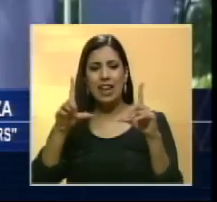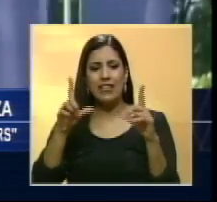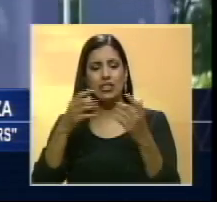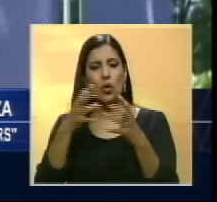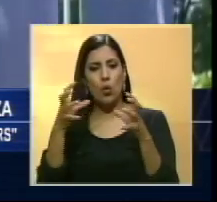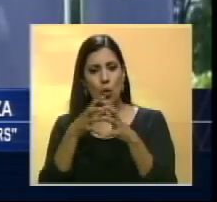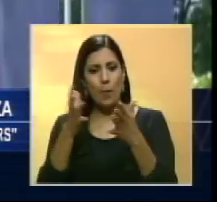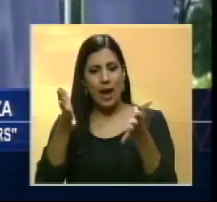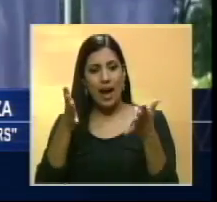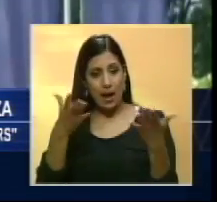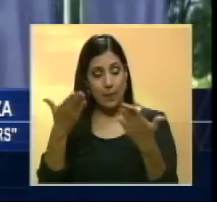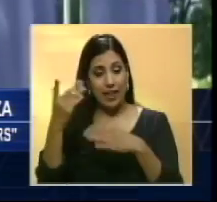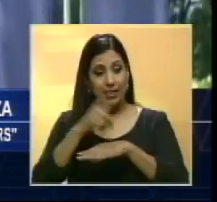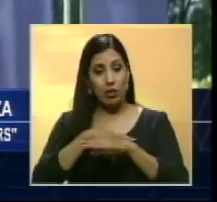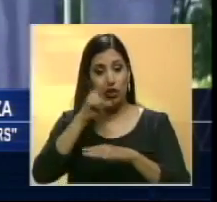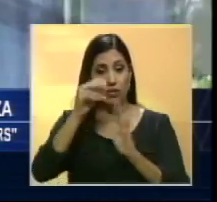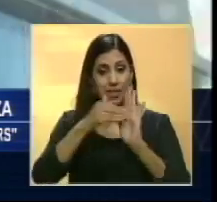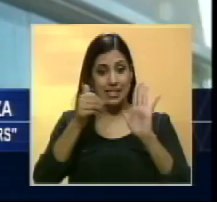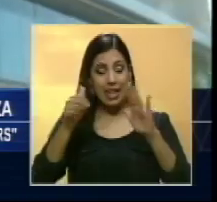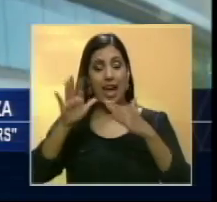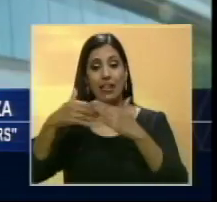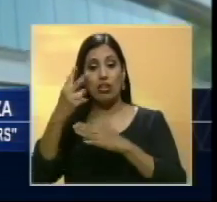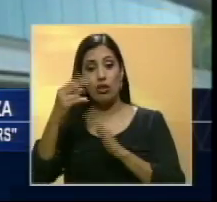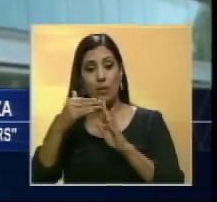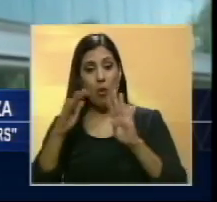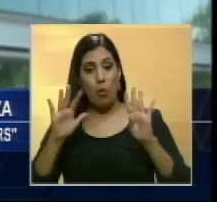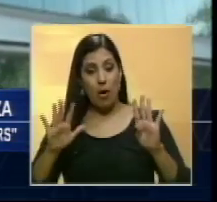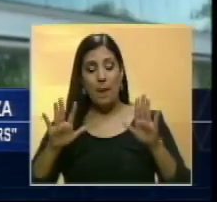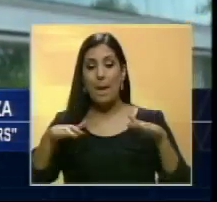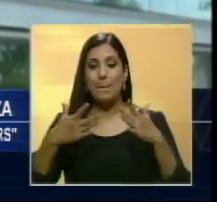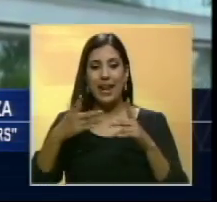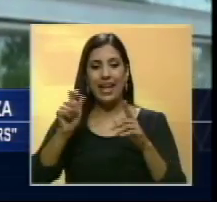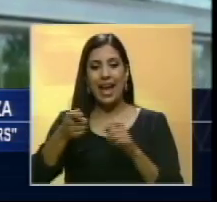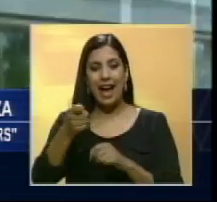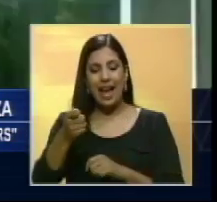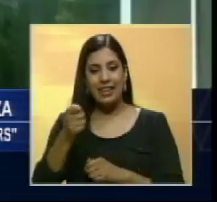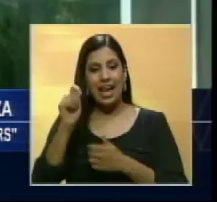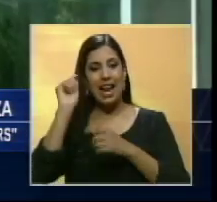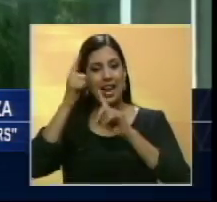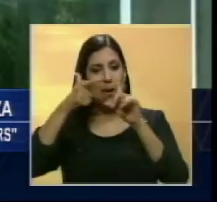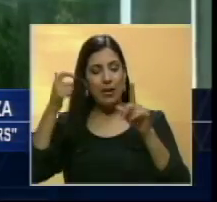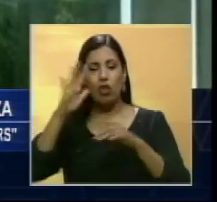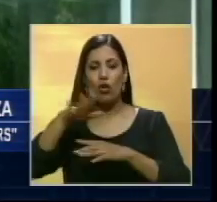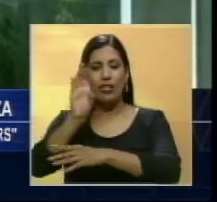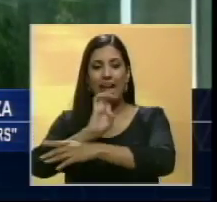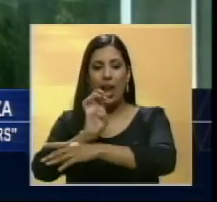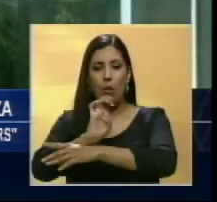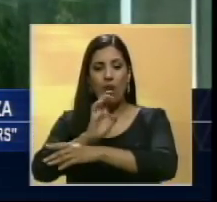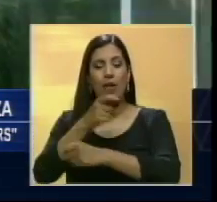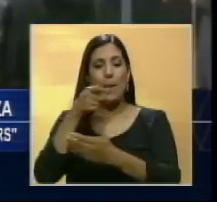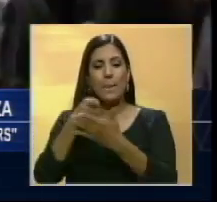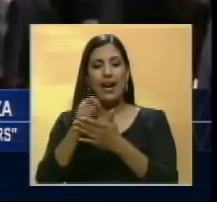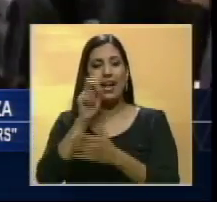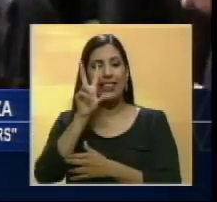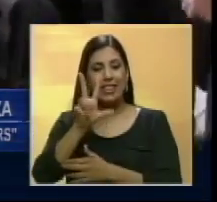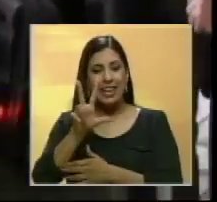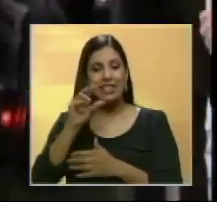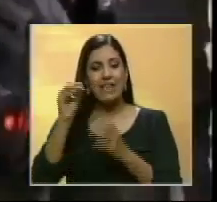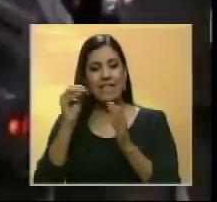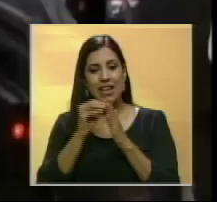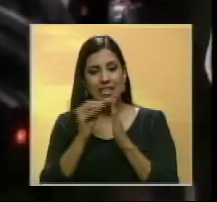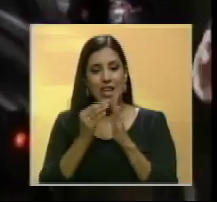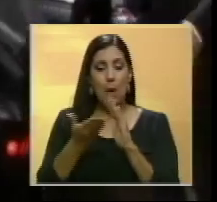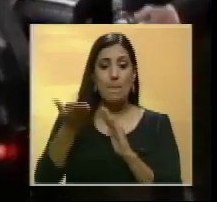Liga de Campeones de las temporadas 2006 y 2009 para el canal Teleamazonas en Ecuador, por una cantidad de 3